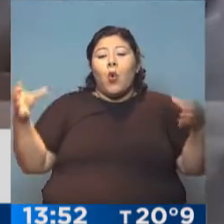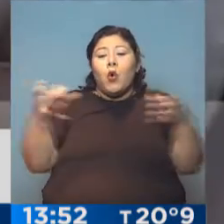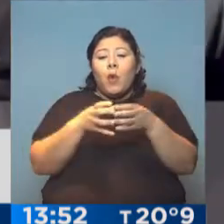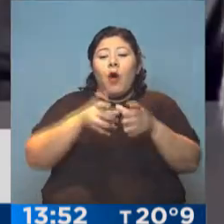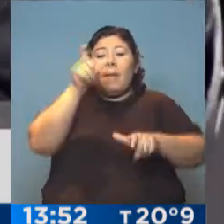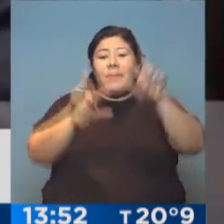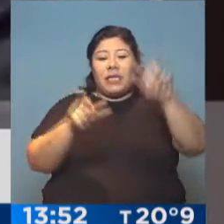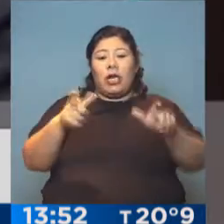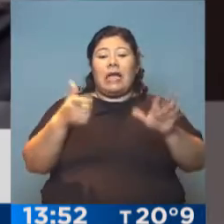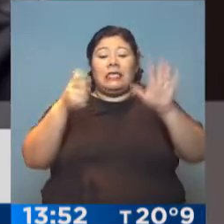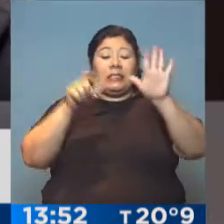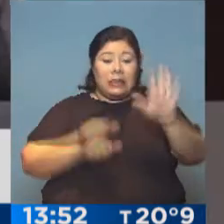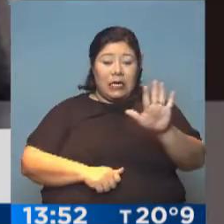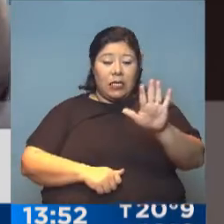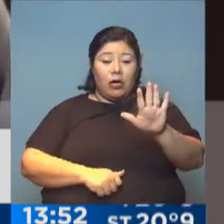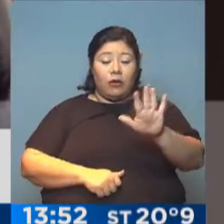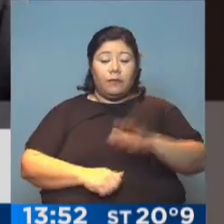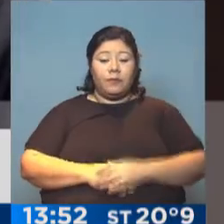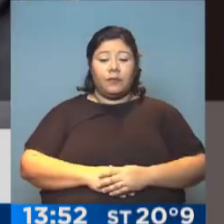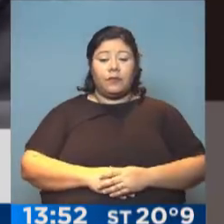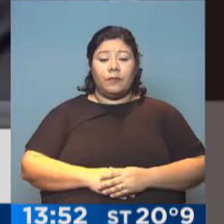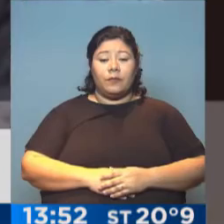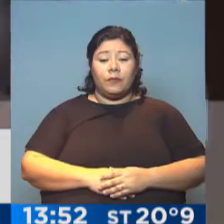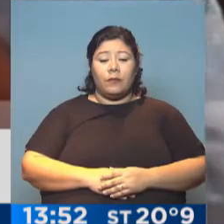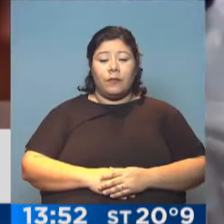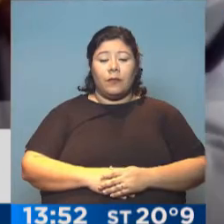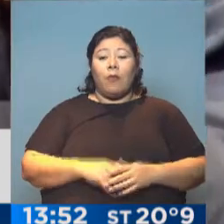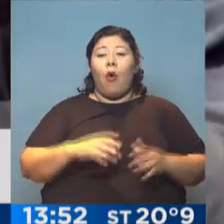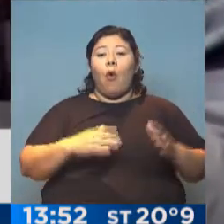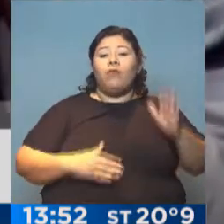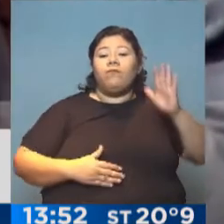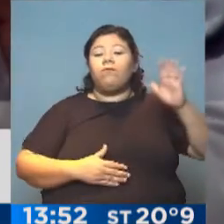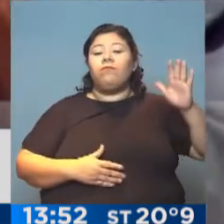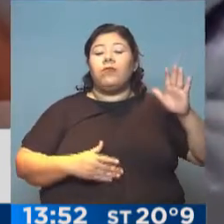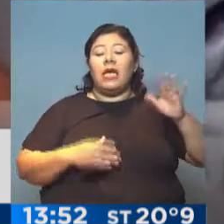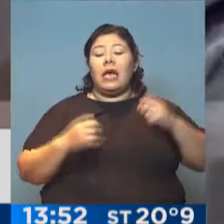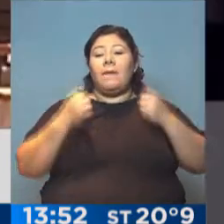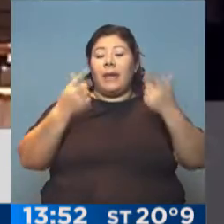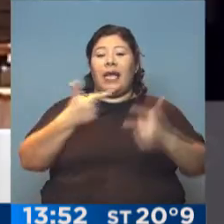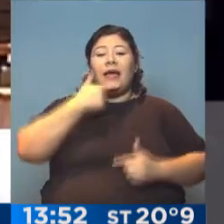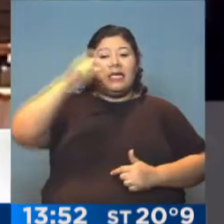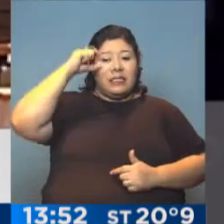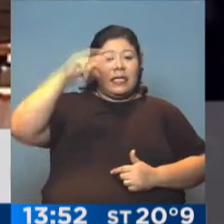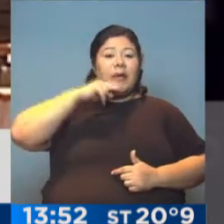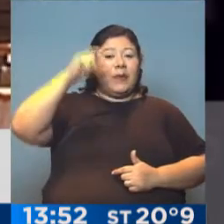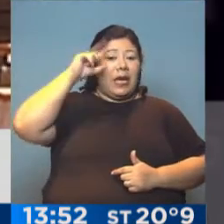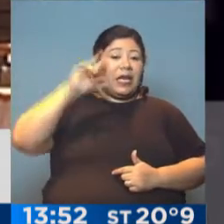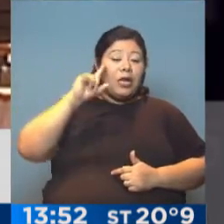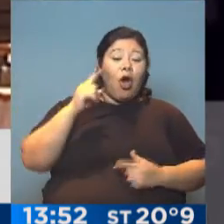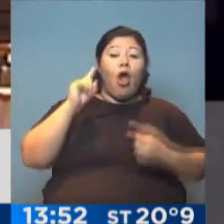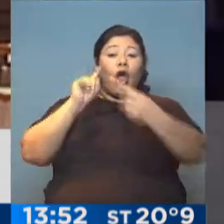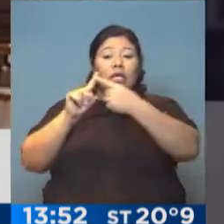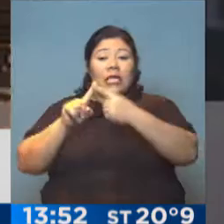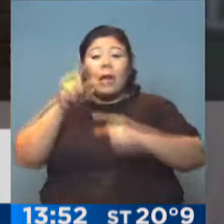del Quinteto Negro de la Boca, de primero hacer una milonga para Severino. Ahí lo contactamos a Osvaldo, con el cual